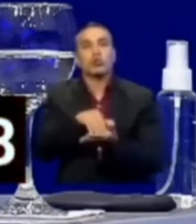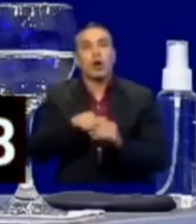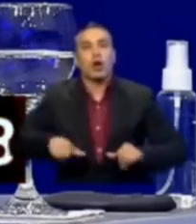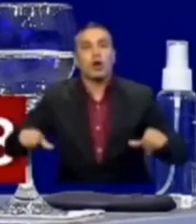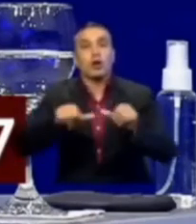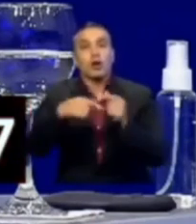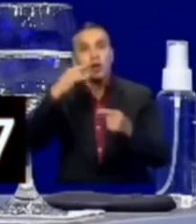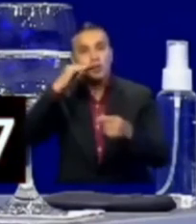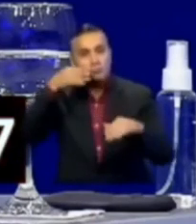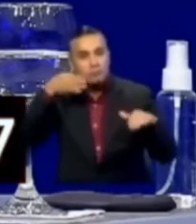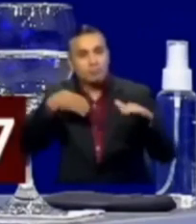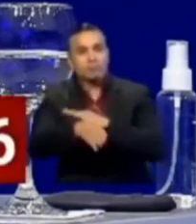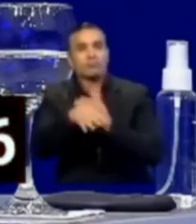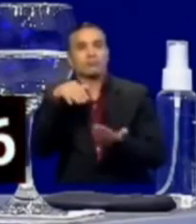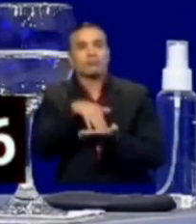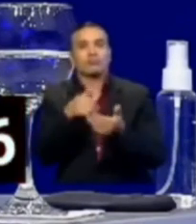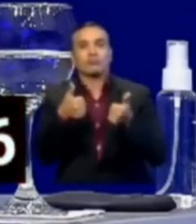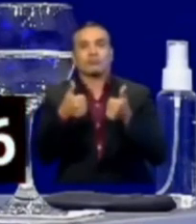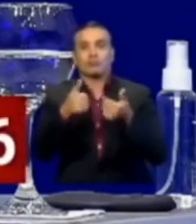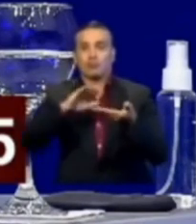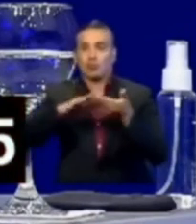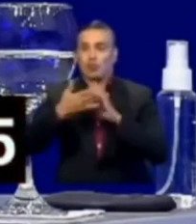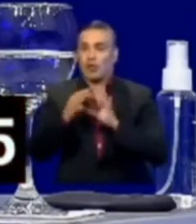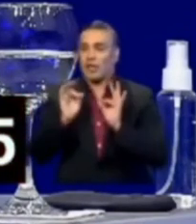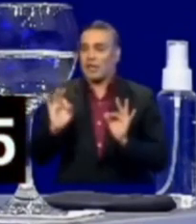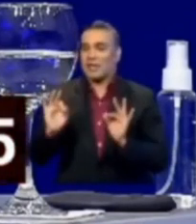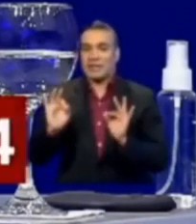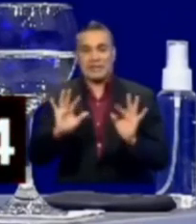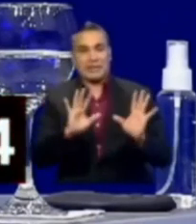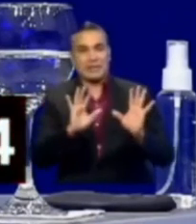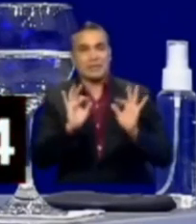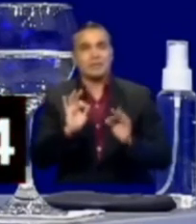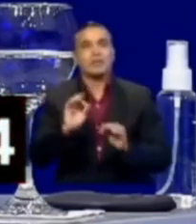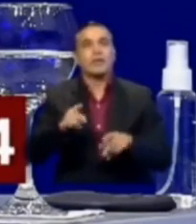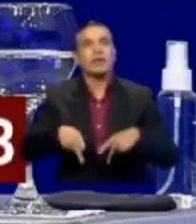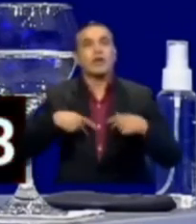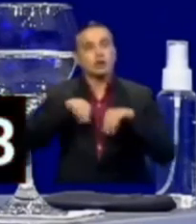volver a ese ámbito de la comunidad, a ese ámbito de la vida social.